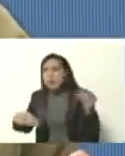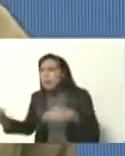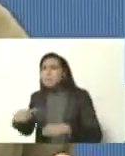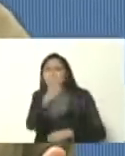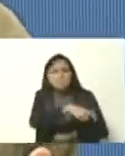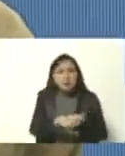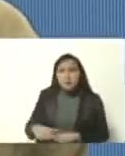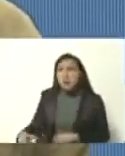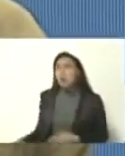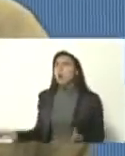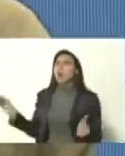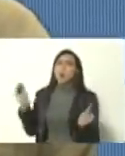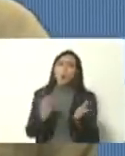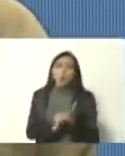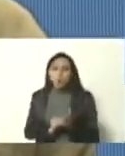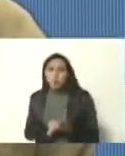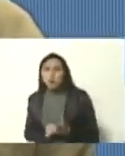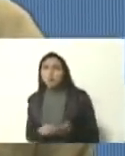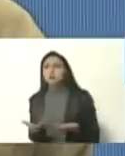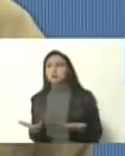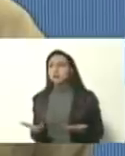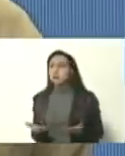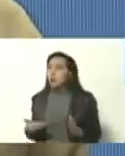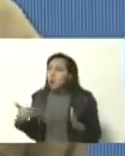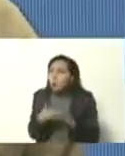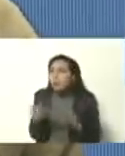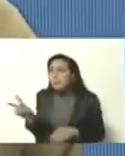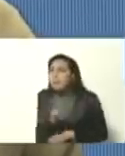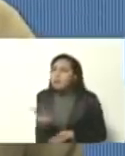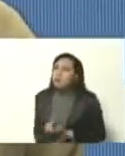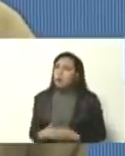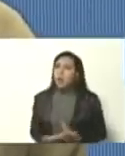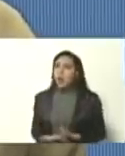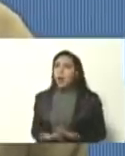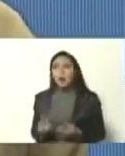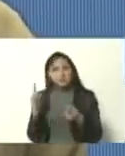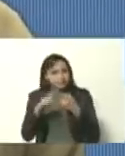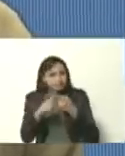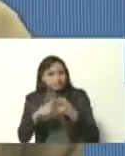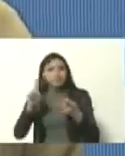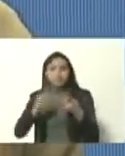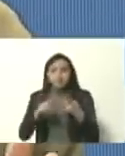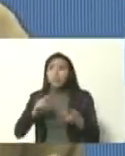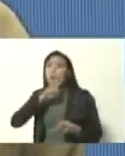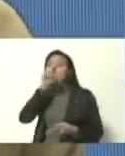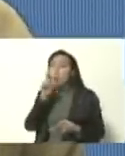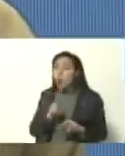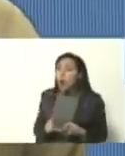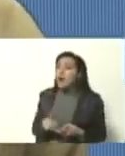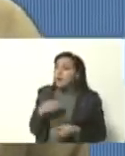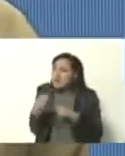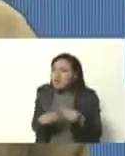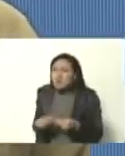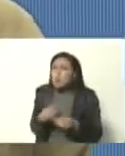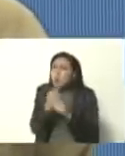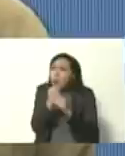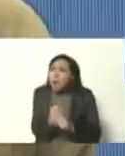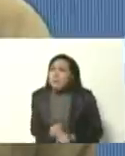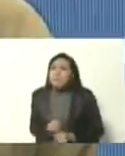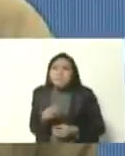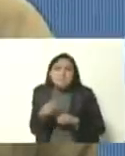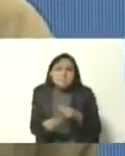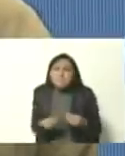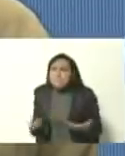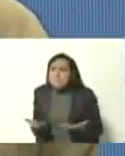que vuelven a apuntar a Colombia contra Venezuela. Y por otro lado, preguntarle qué se puede esperar para